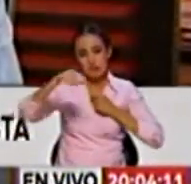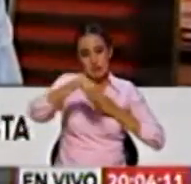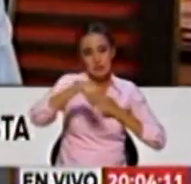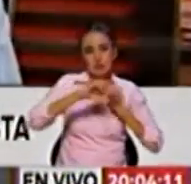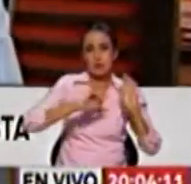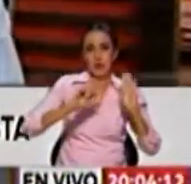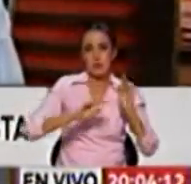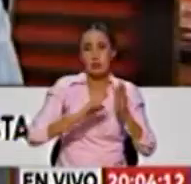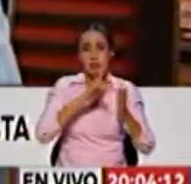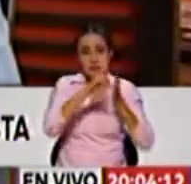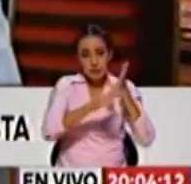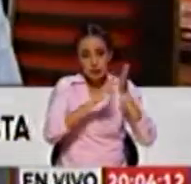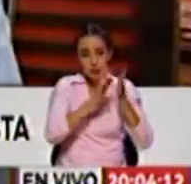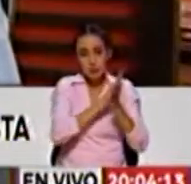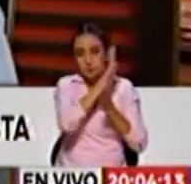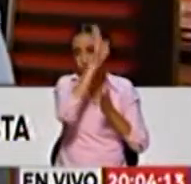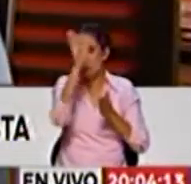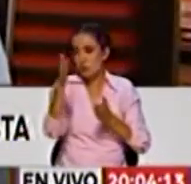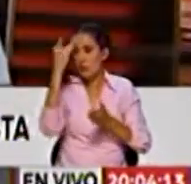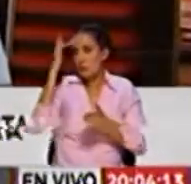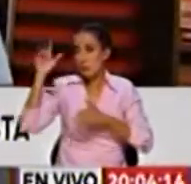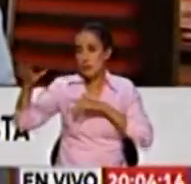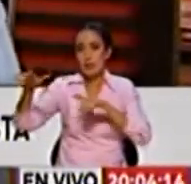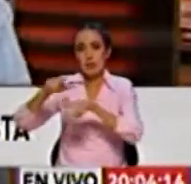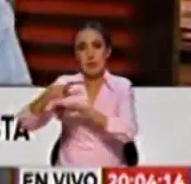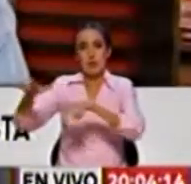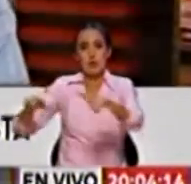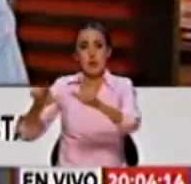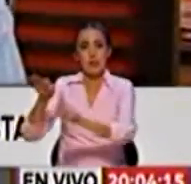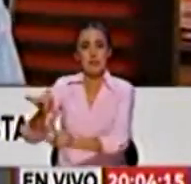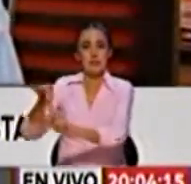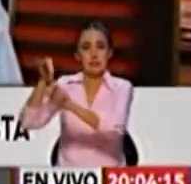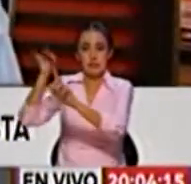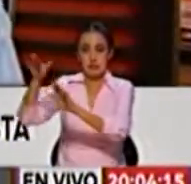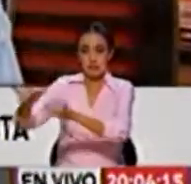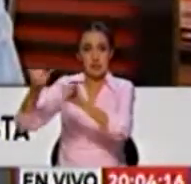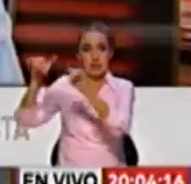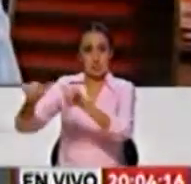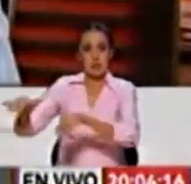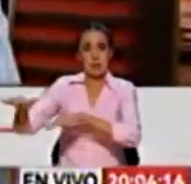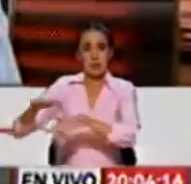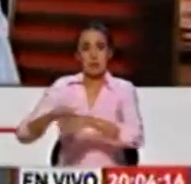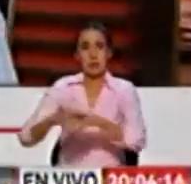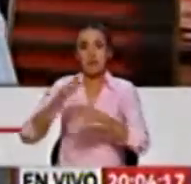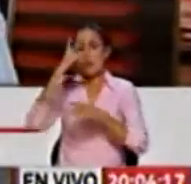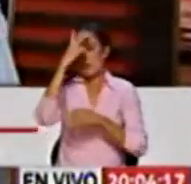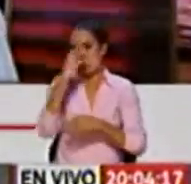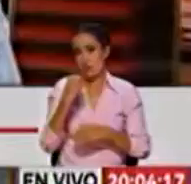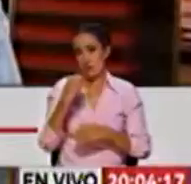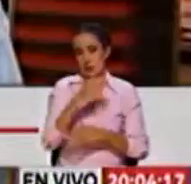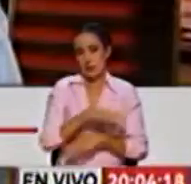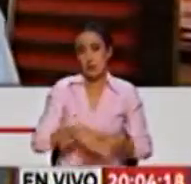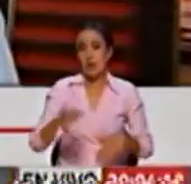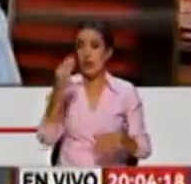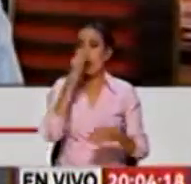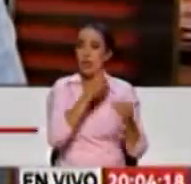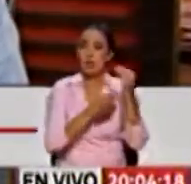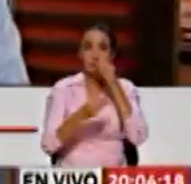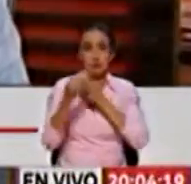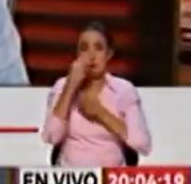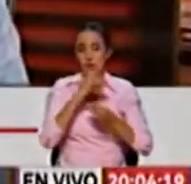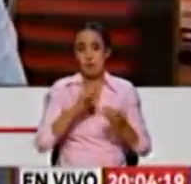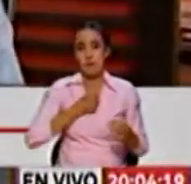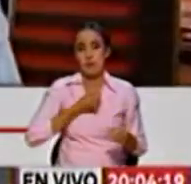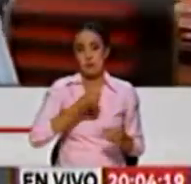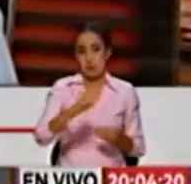a un destino porque hay actividades. En ese destino hay varias actividades, hay hotel, hay casino, hay gastronomía, hay